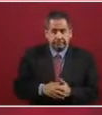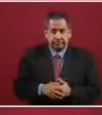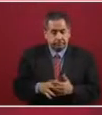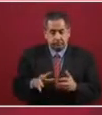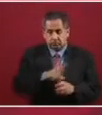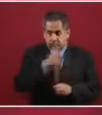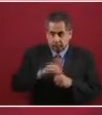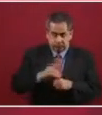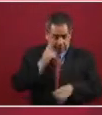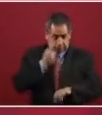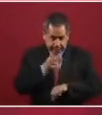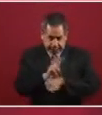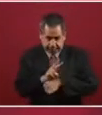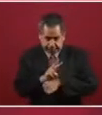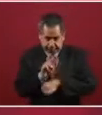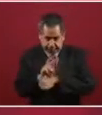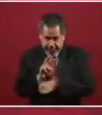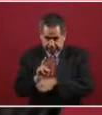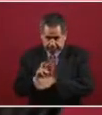todos vamos a estar